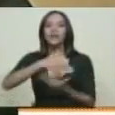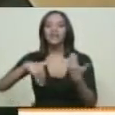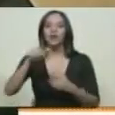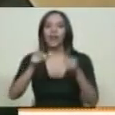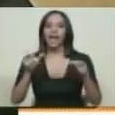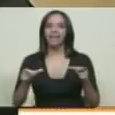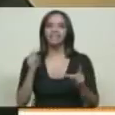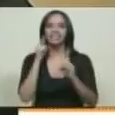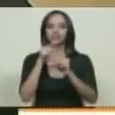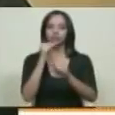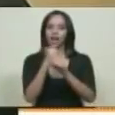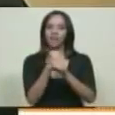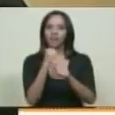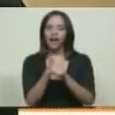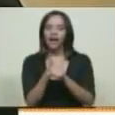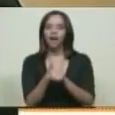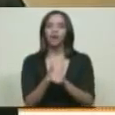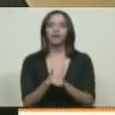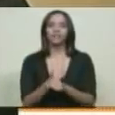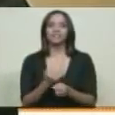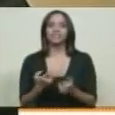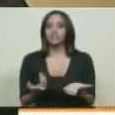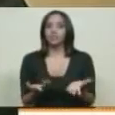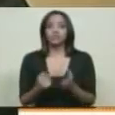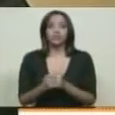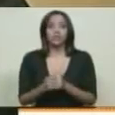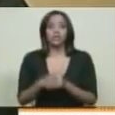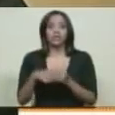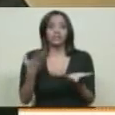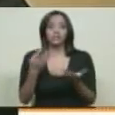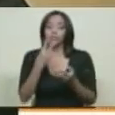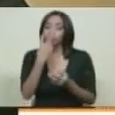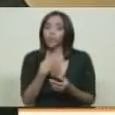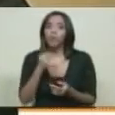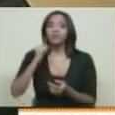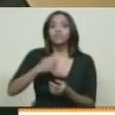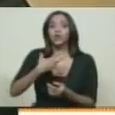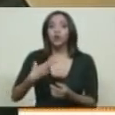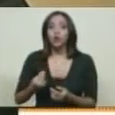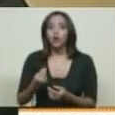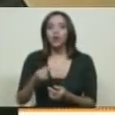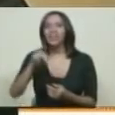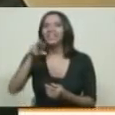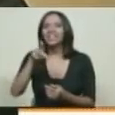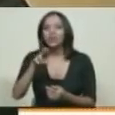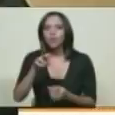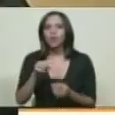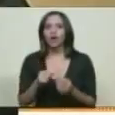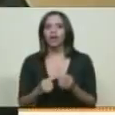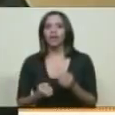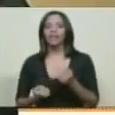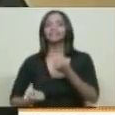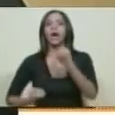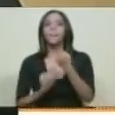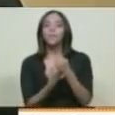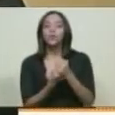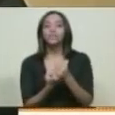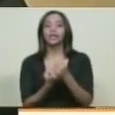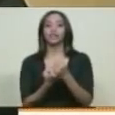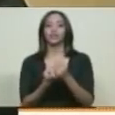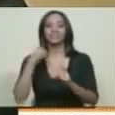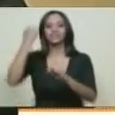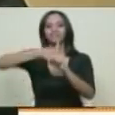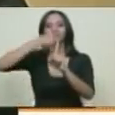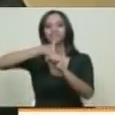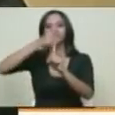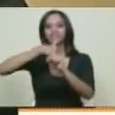trabajo, desde humilde o no, en Venezuela, está apoyando y está luchando y está alzada